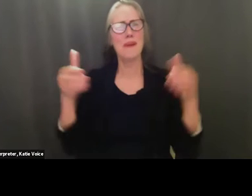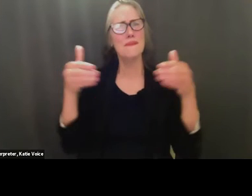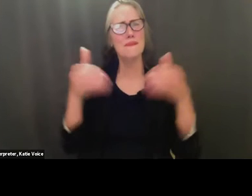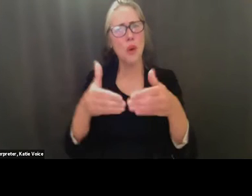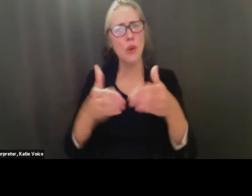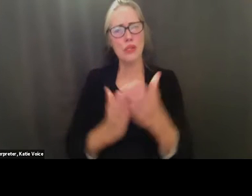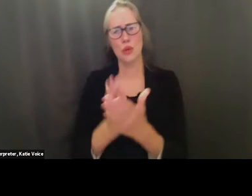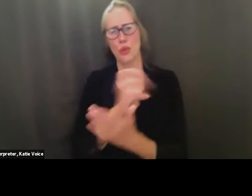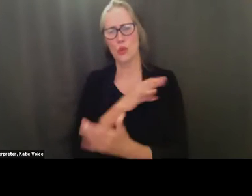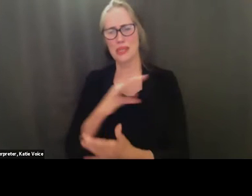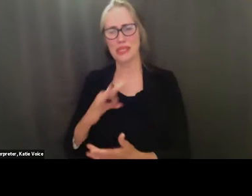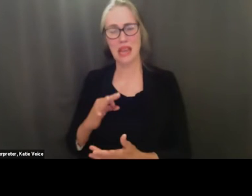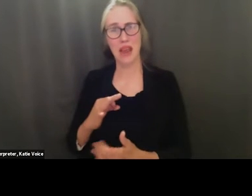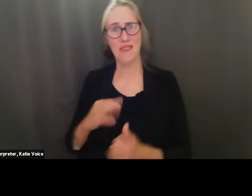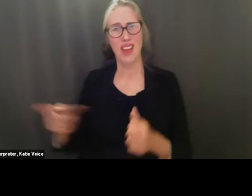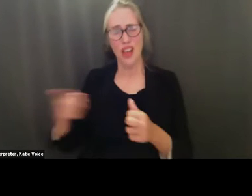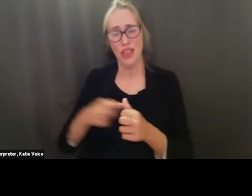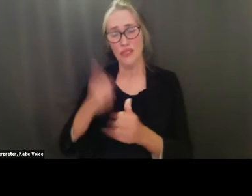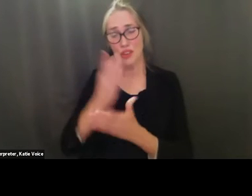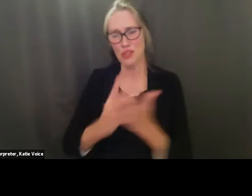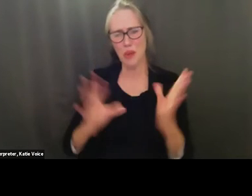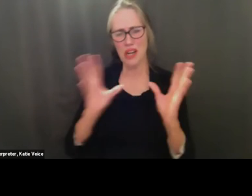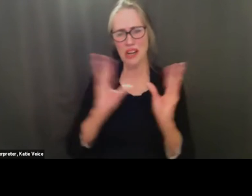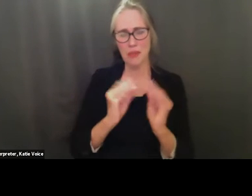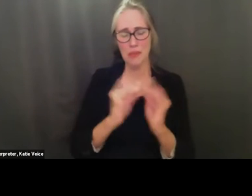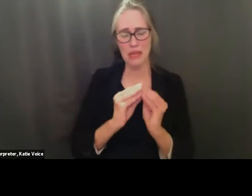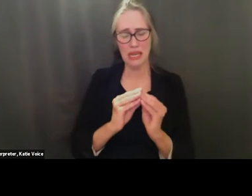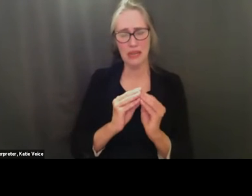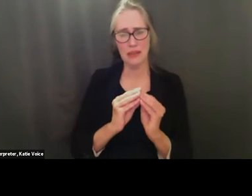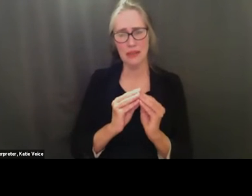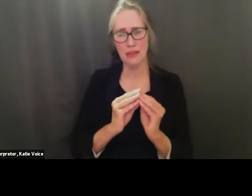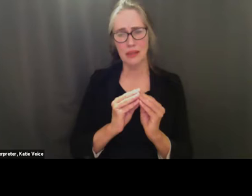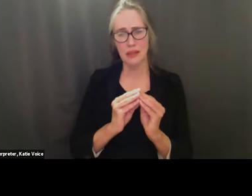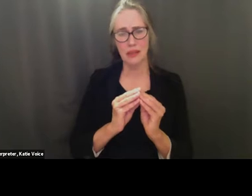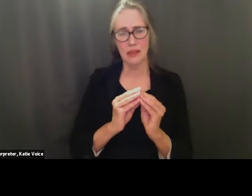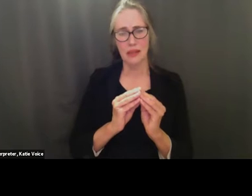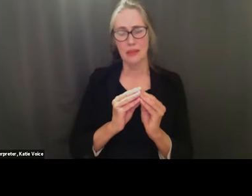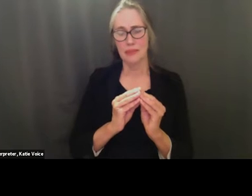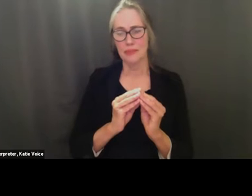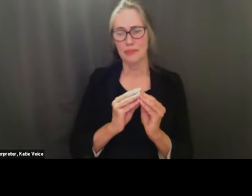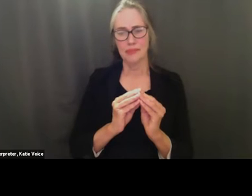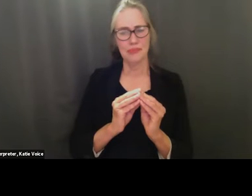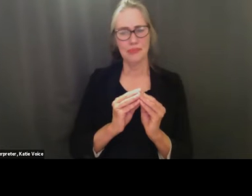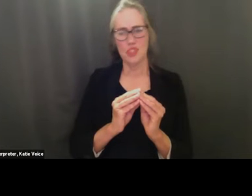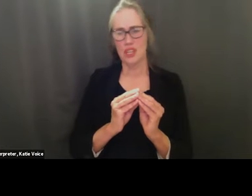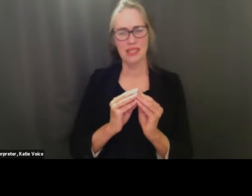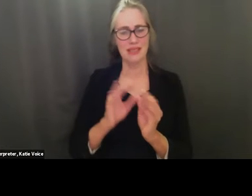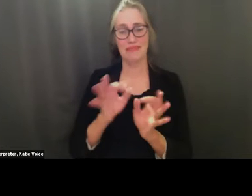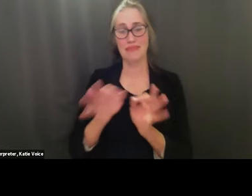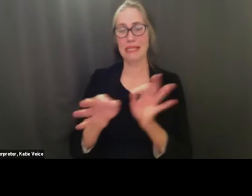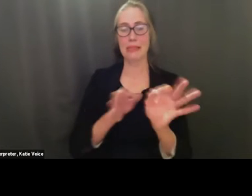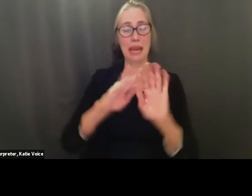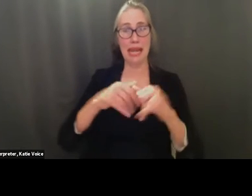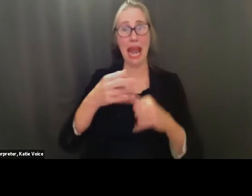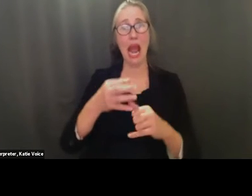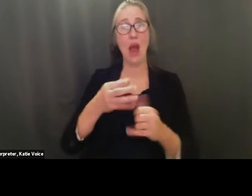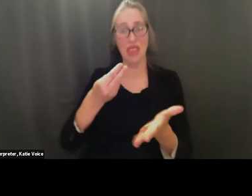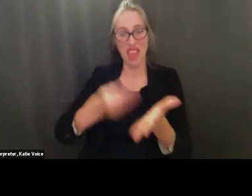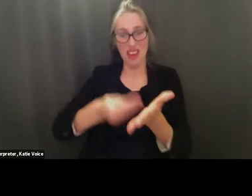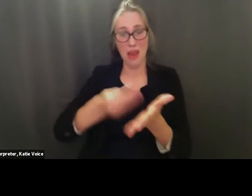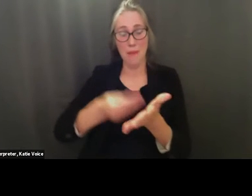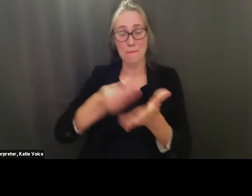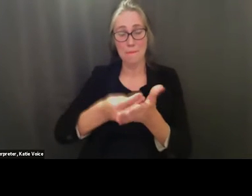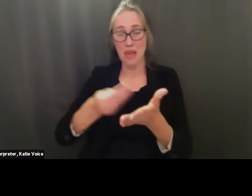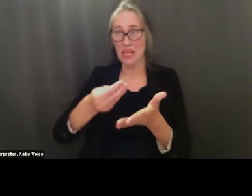se enfocaban, bueno, diría que estábamos tratando de entender de dónde vienen esos